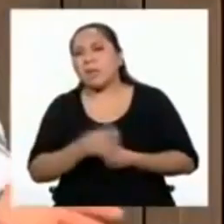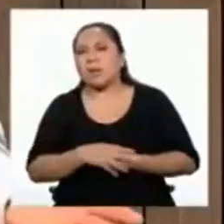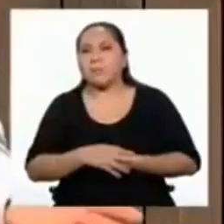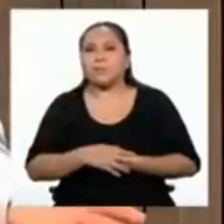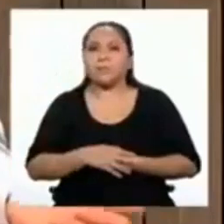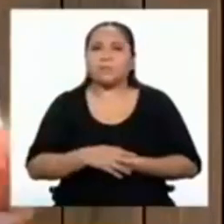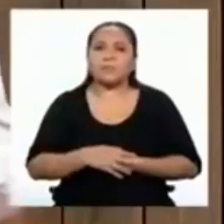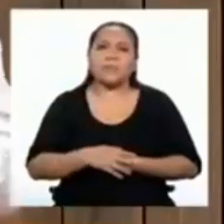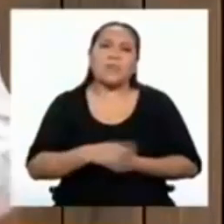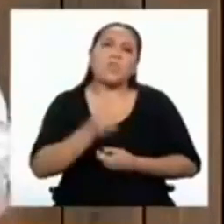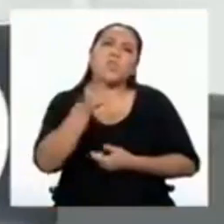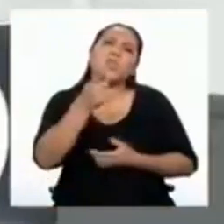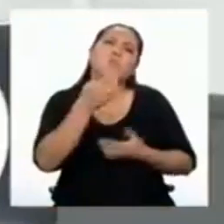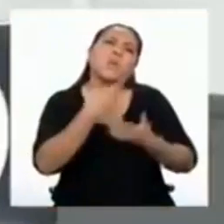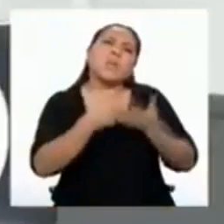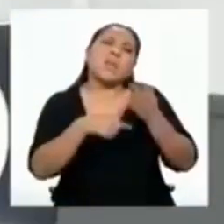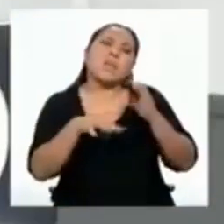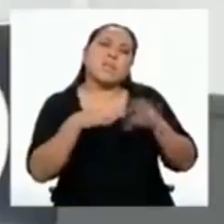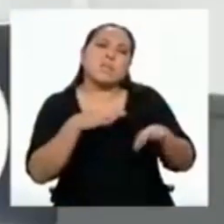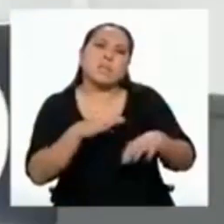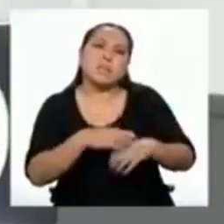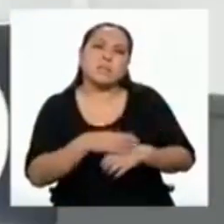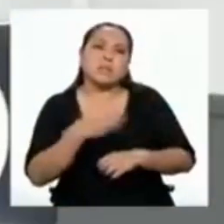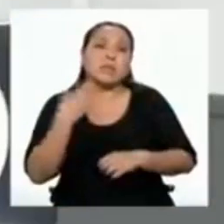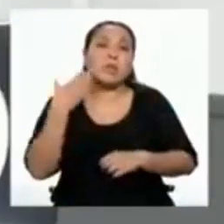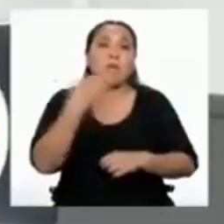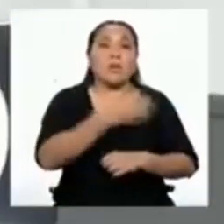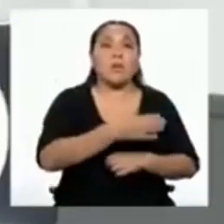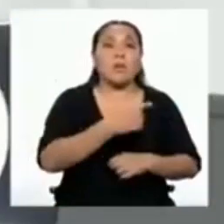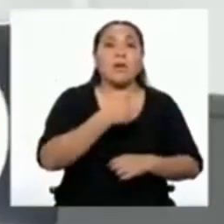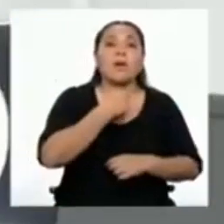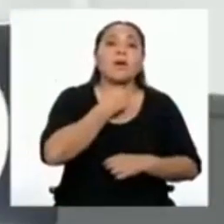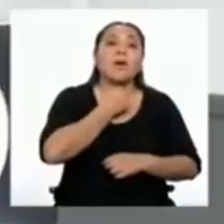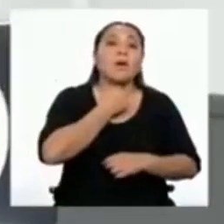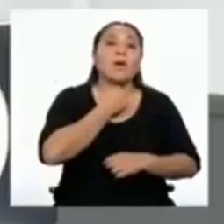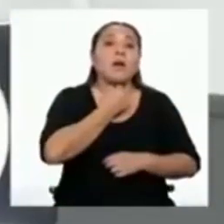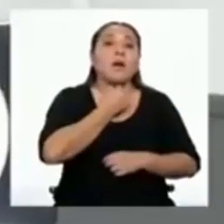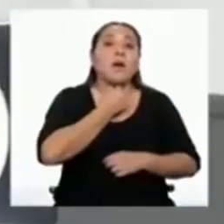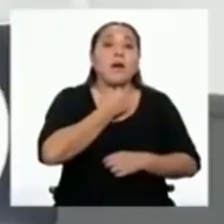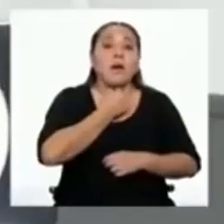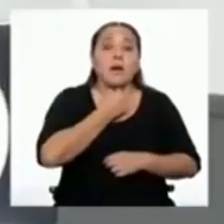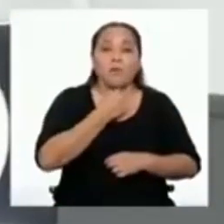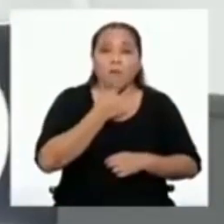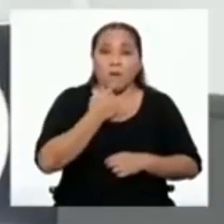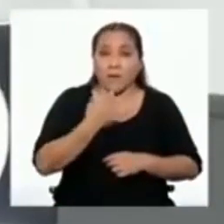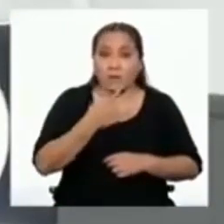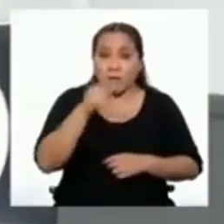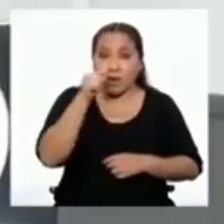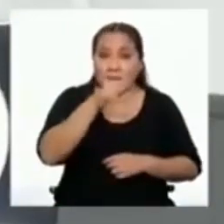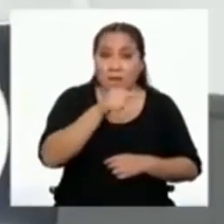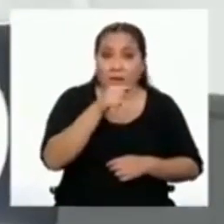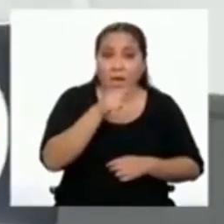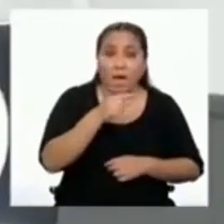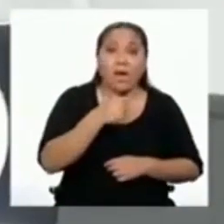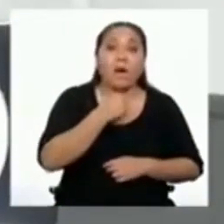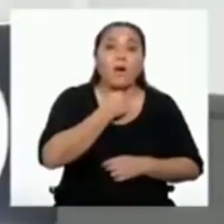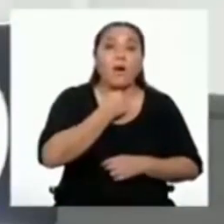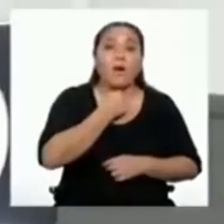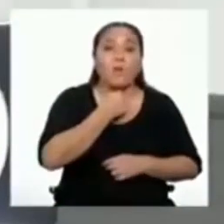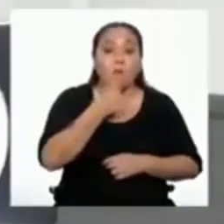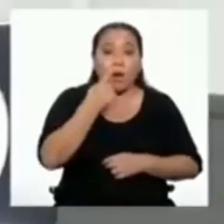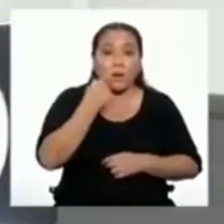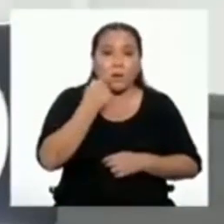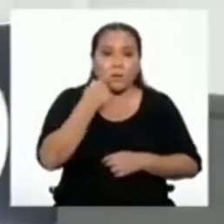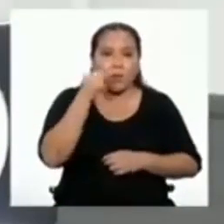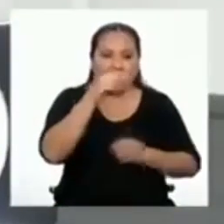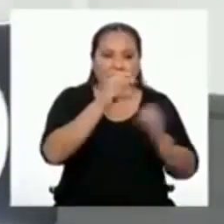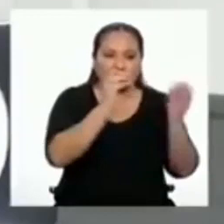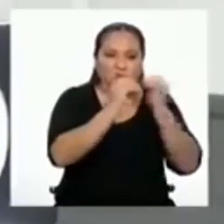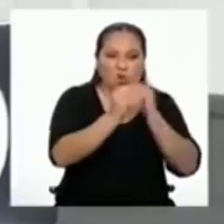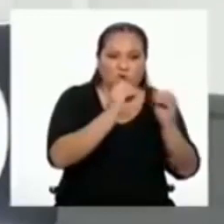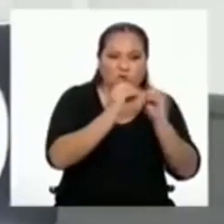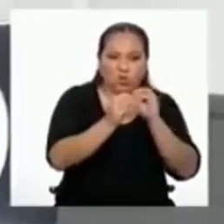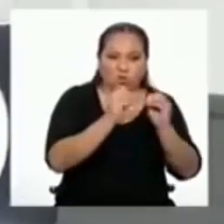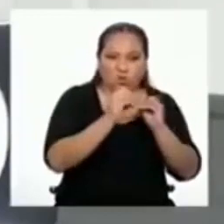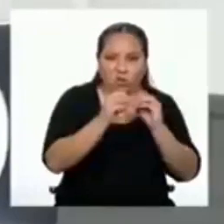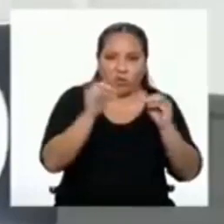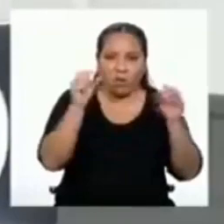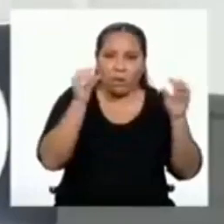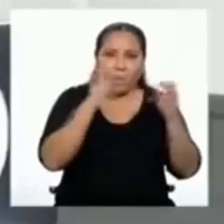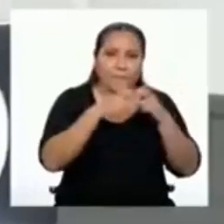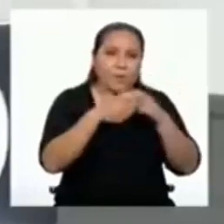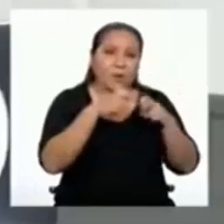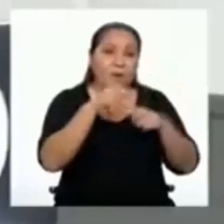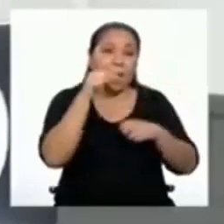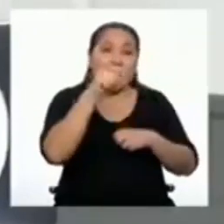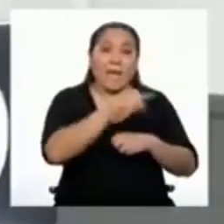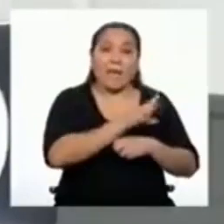casos, ¿qué hacías? Iba donde mi abuelito y le contaba todo, porque él en casa resuelve los malos entendidos. Bueno,